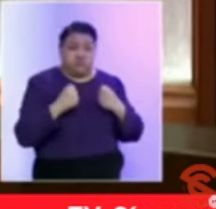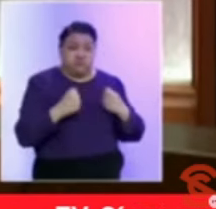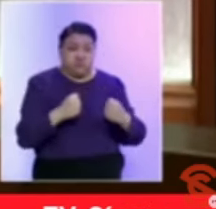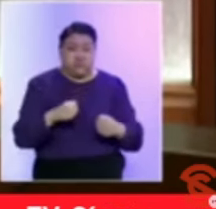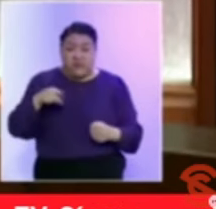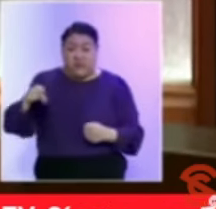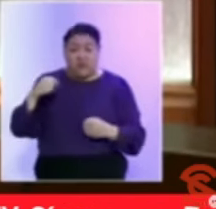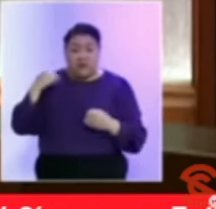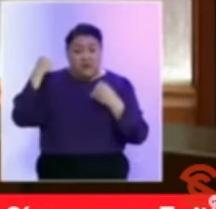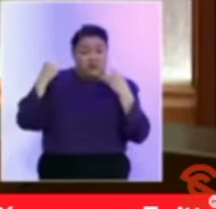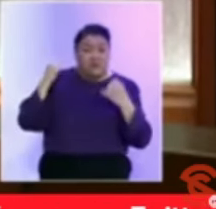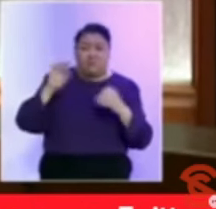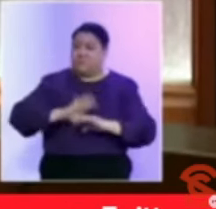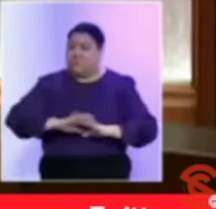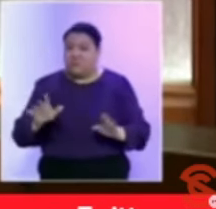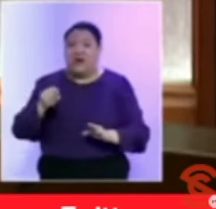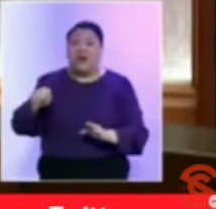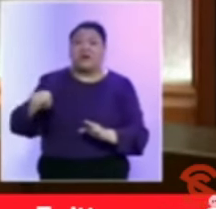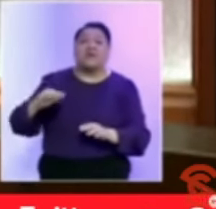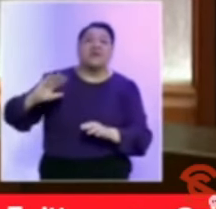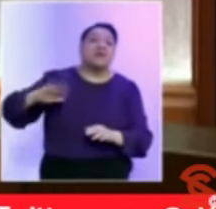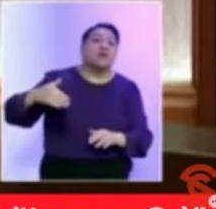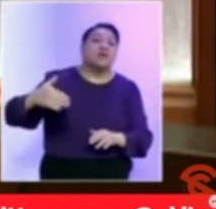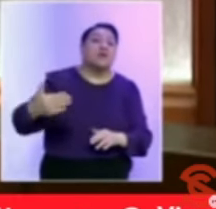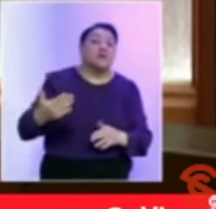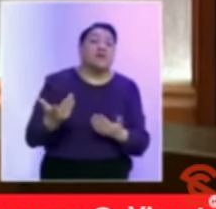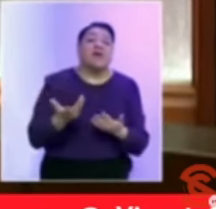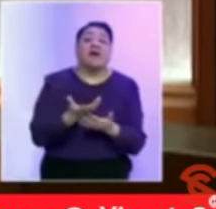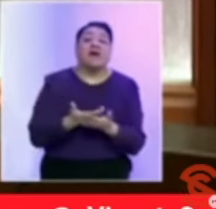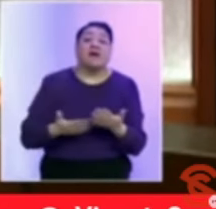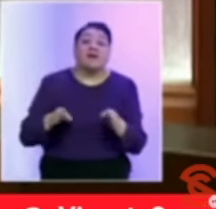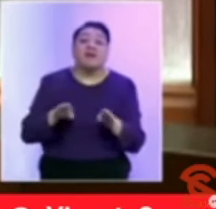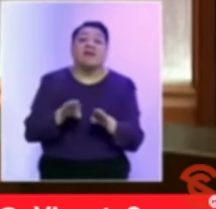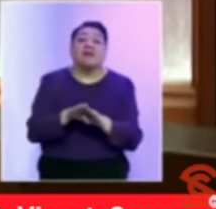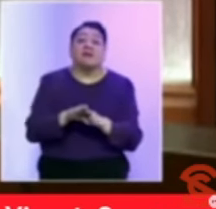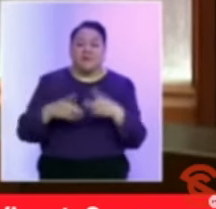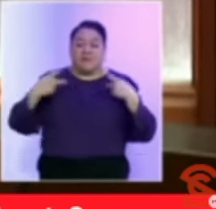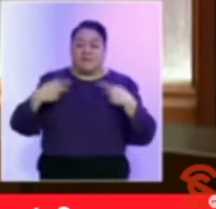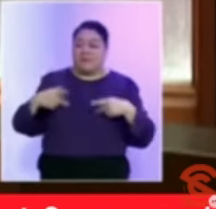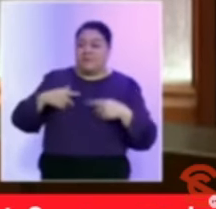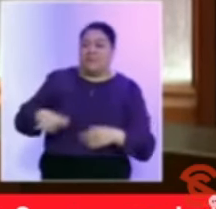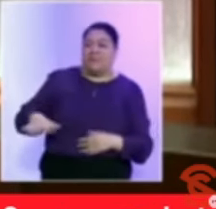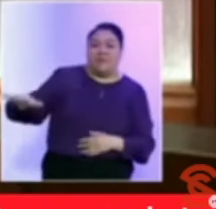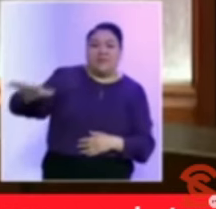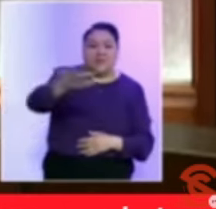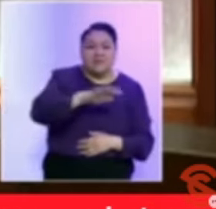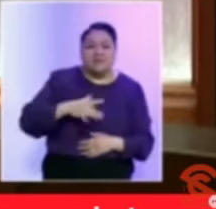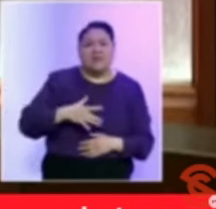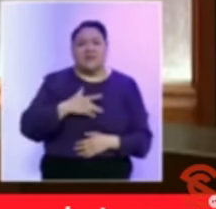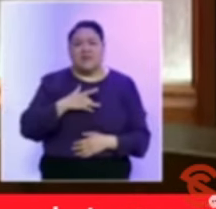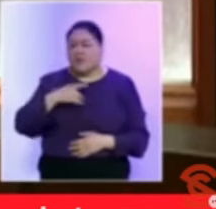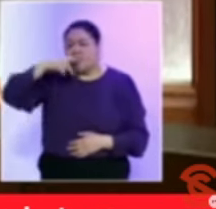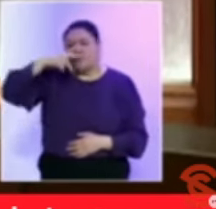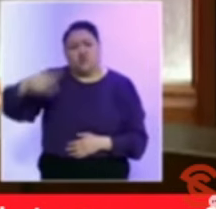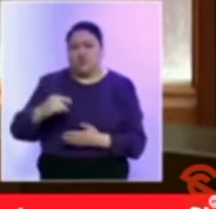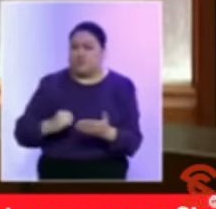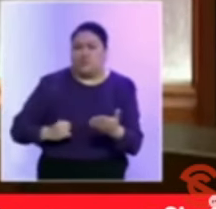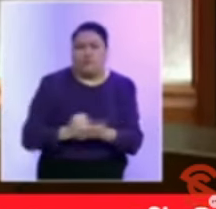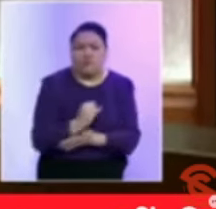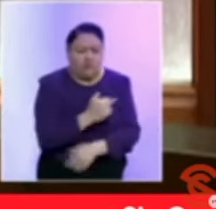preconcebidos cuyo resultado ha sido una sociedad que decide su forma de gobierno